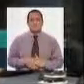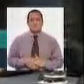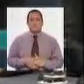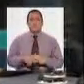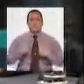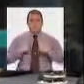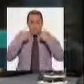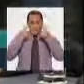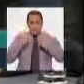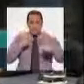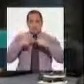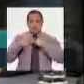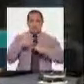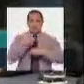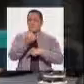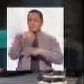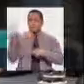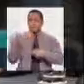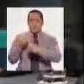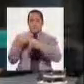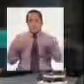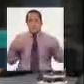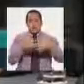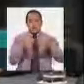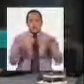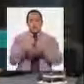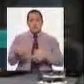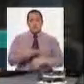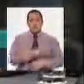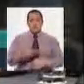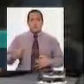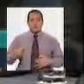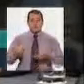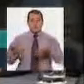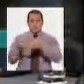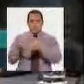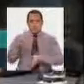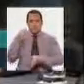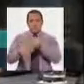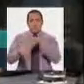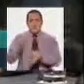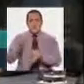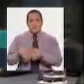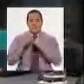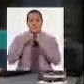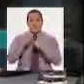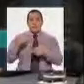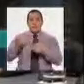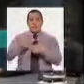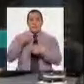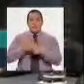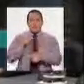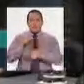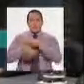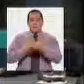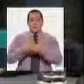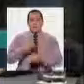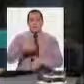de coordinar con los poderes del Estado, y en este caso con el Poder Judicial, para velar por una pronta y